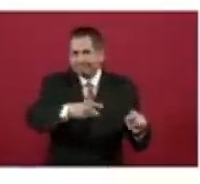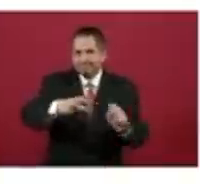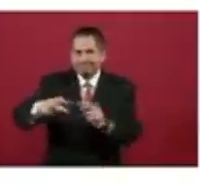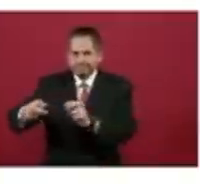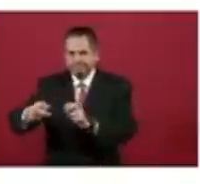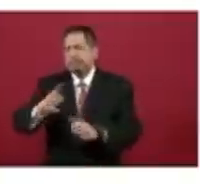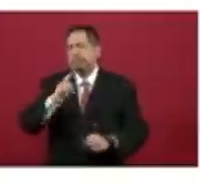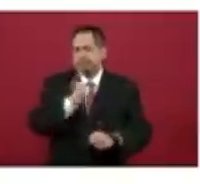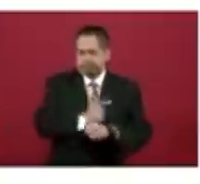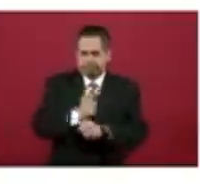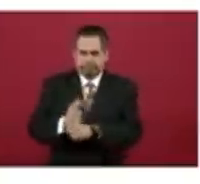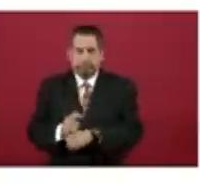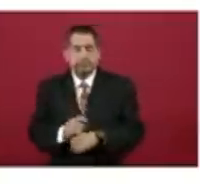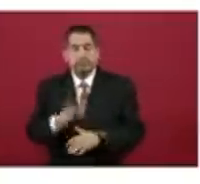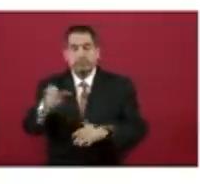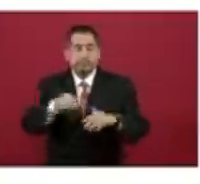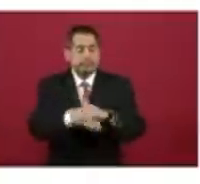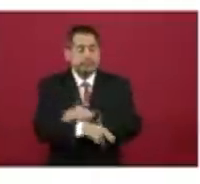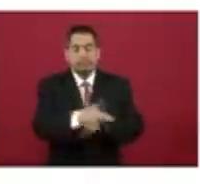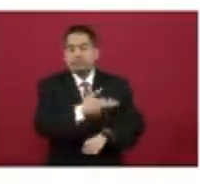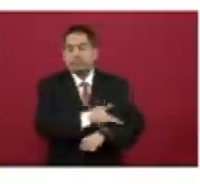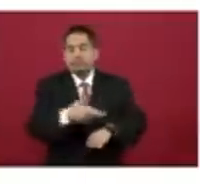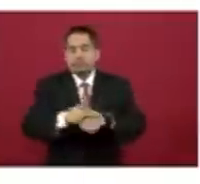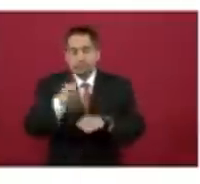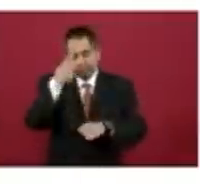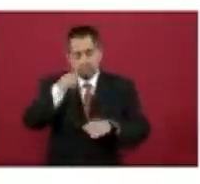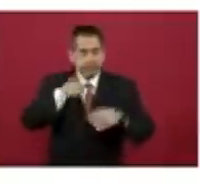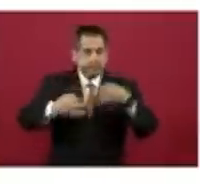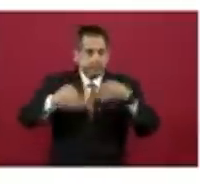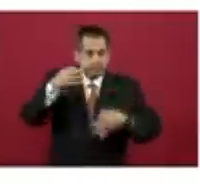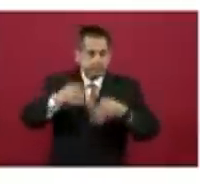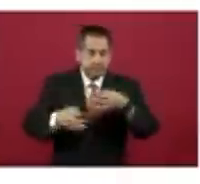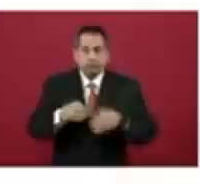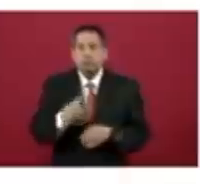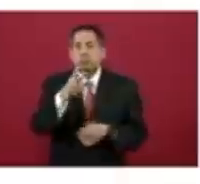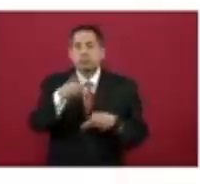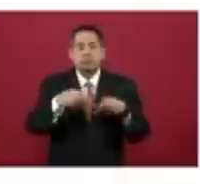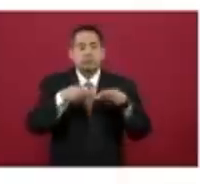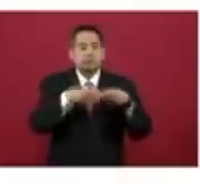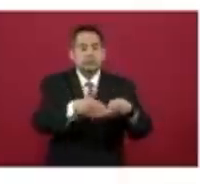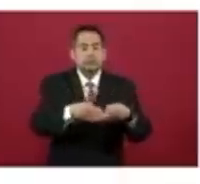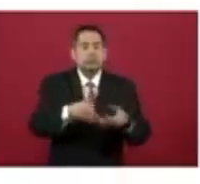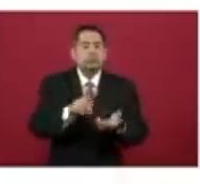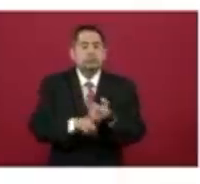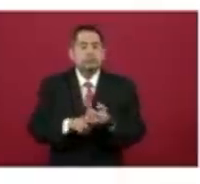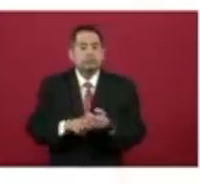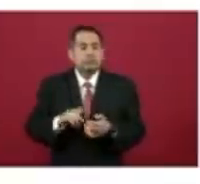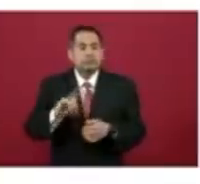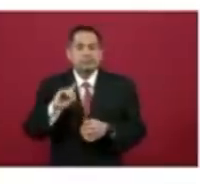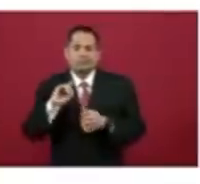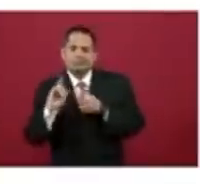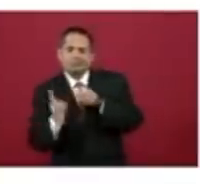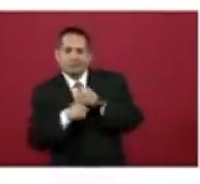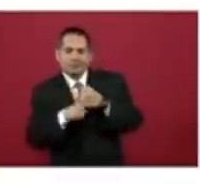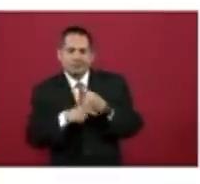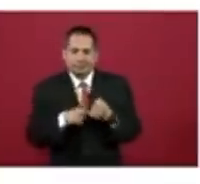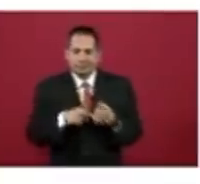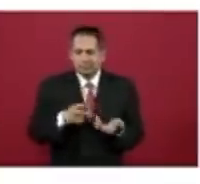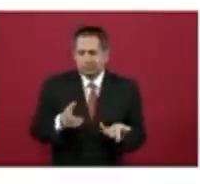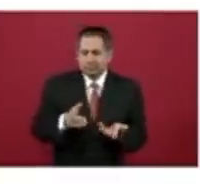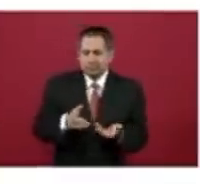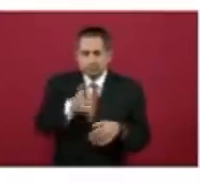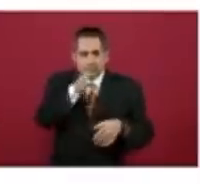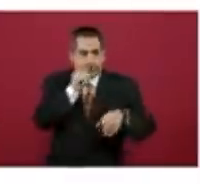a proceso 4 embarcaciones por prácticas de trasiego de combustible no autorizado